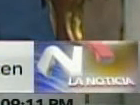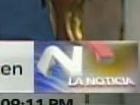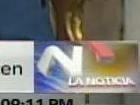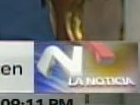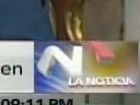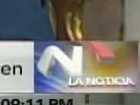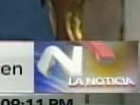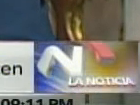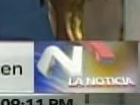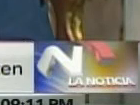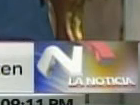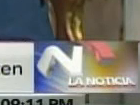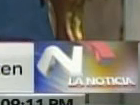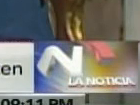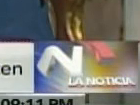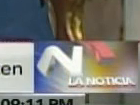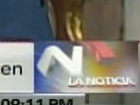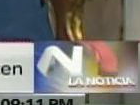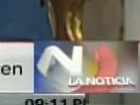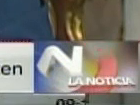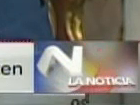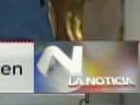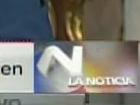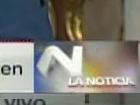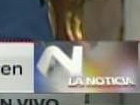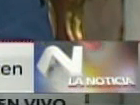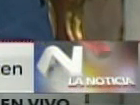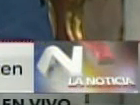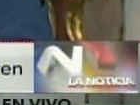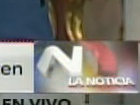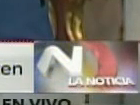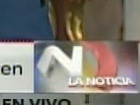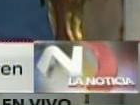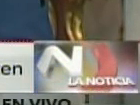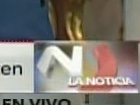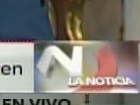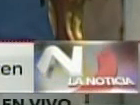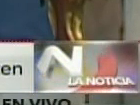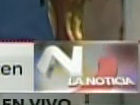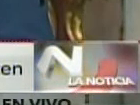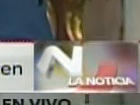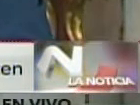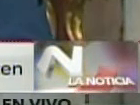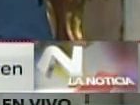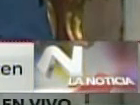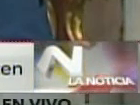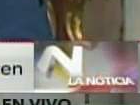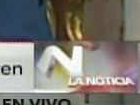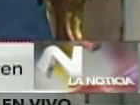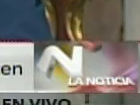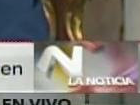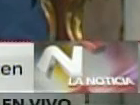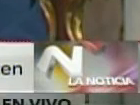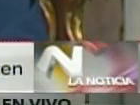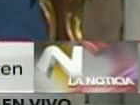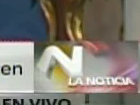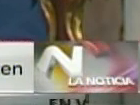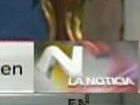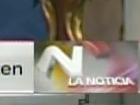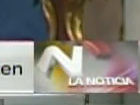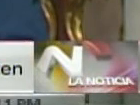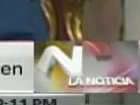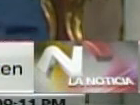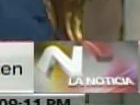de productores, una sociedad de trabajadores, una sociedad de una nueva cultura, de la honestidad, del esfuerzo. Esa es la sociedad que